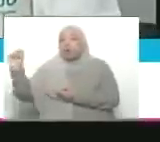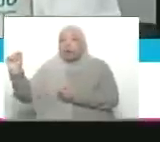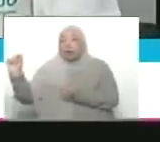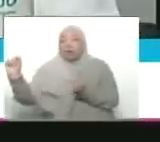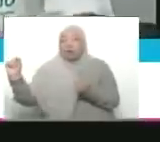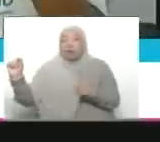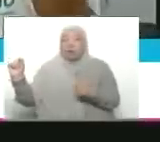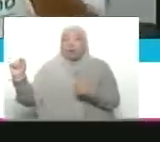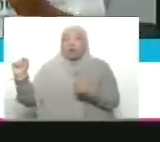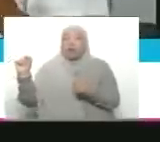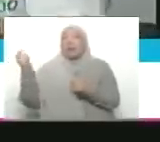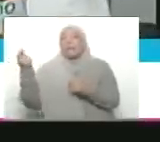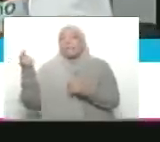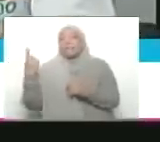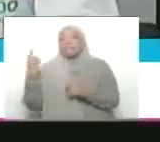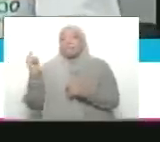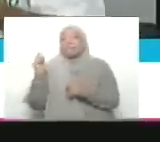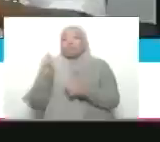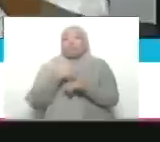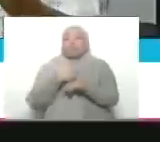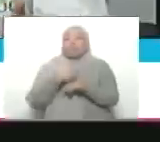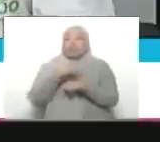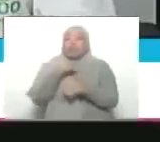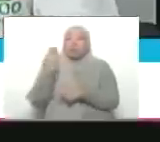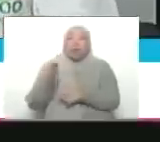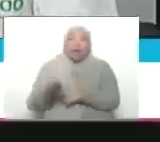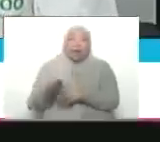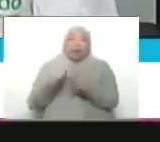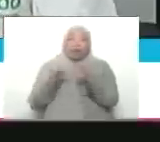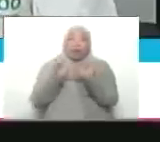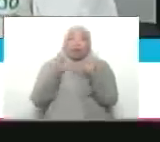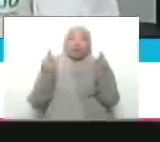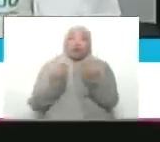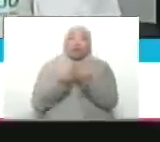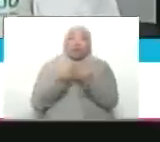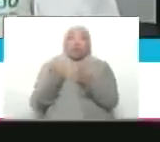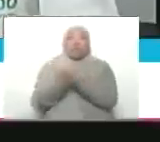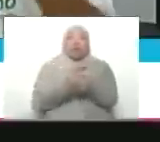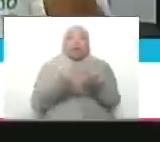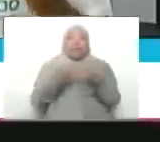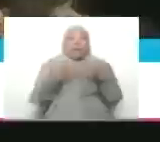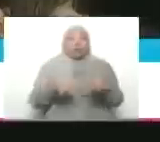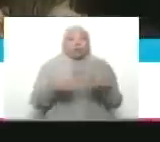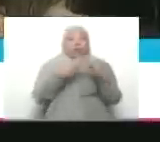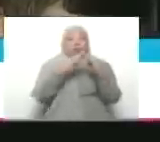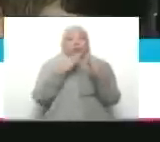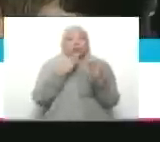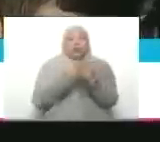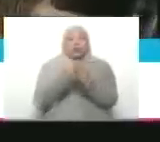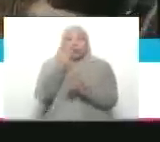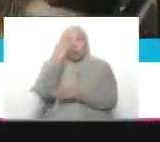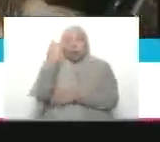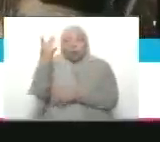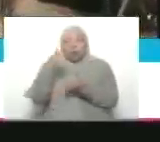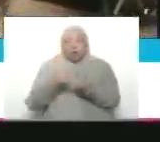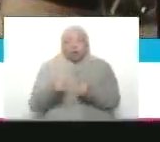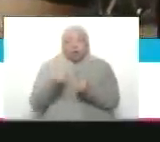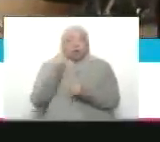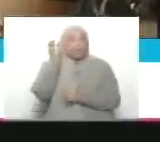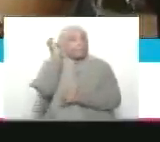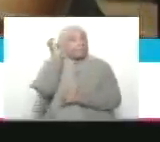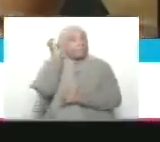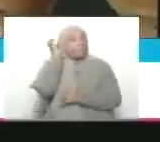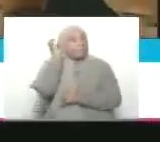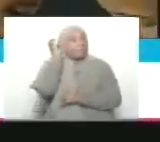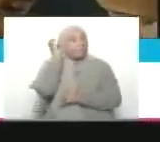y por poco mis hijos mueren por ese accidente y gracias a Dios y a mi hija Miranda